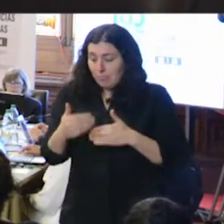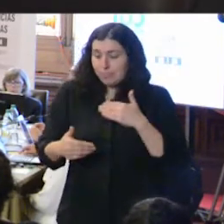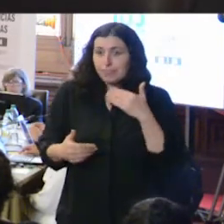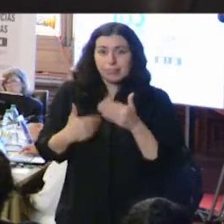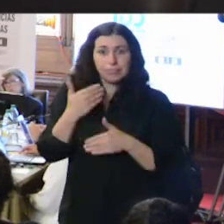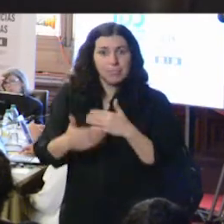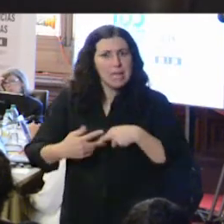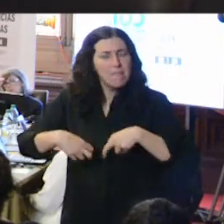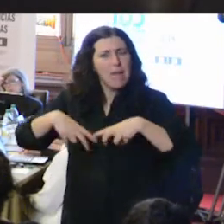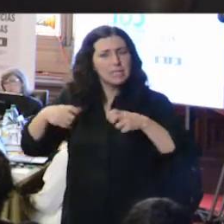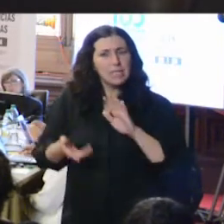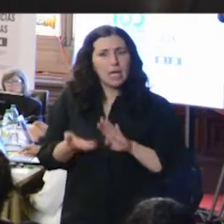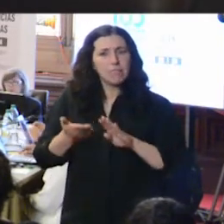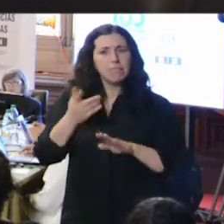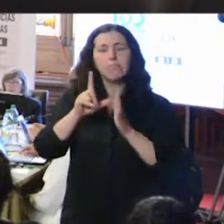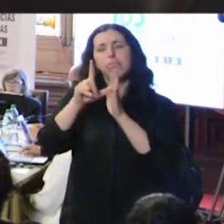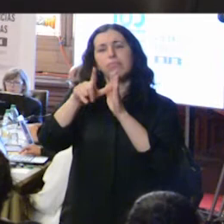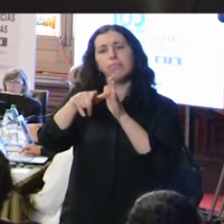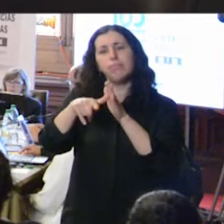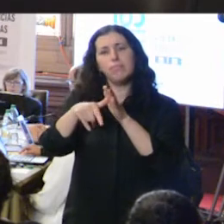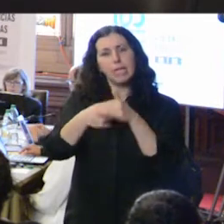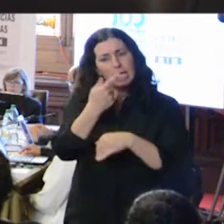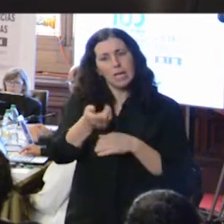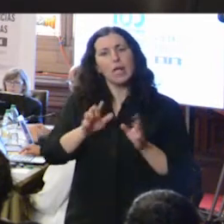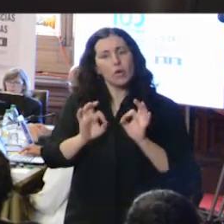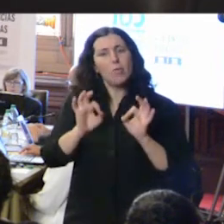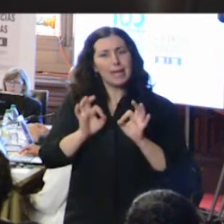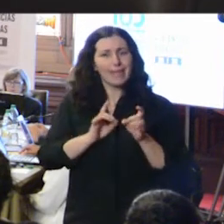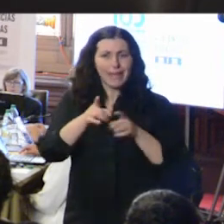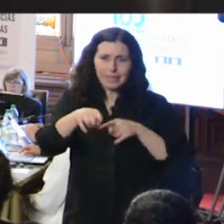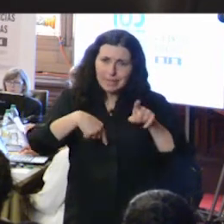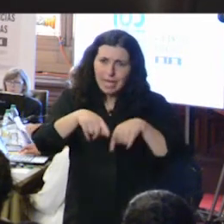en la investigación con la debida diligencia para